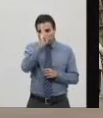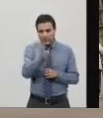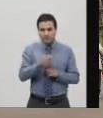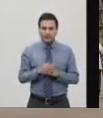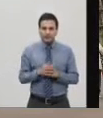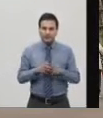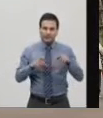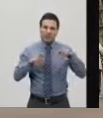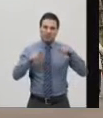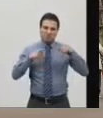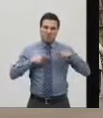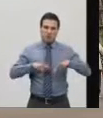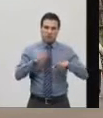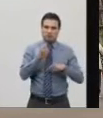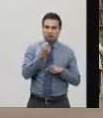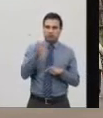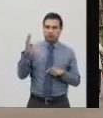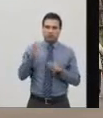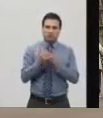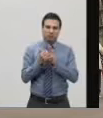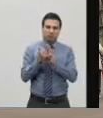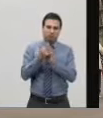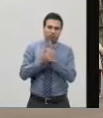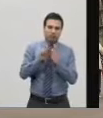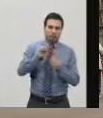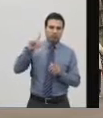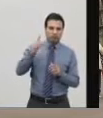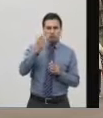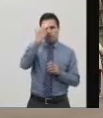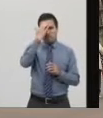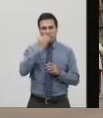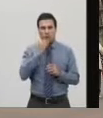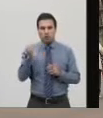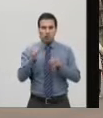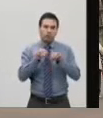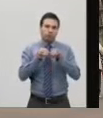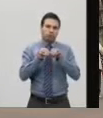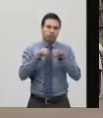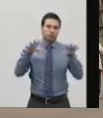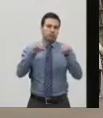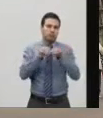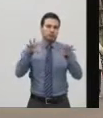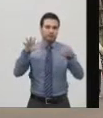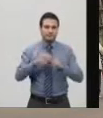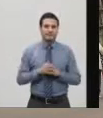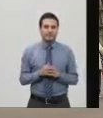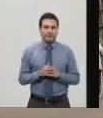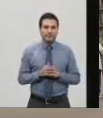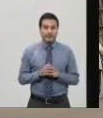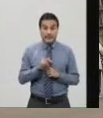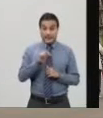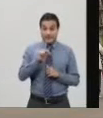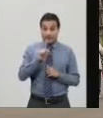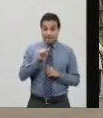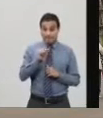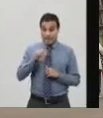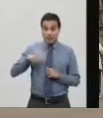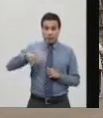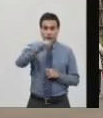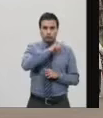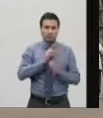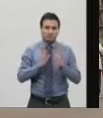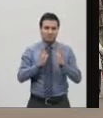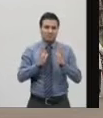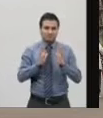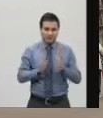e influencers, mediante diversas redes sociales en Internet, la cual Acción Nacional denunció